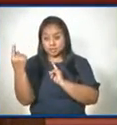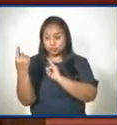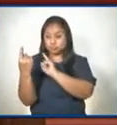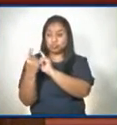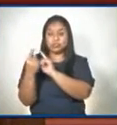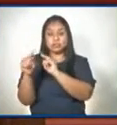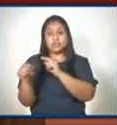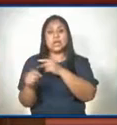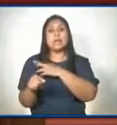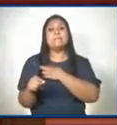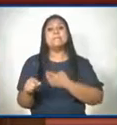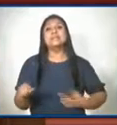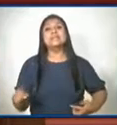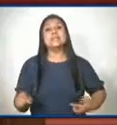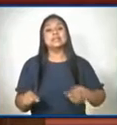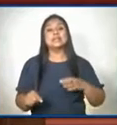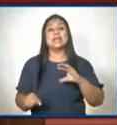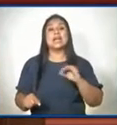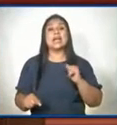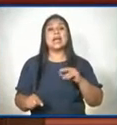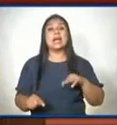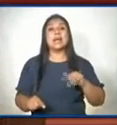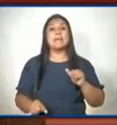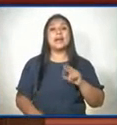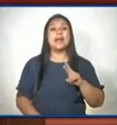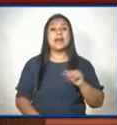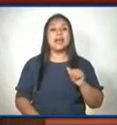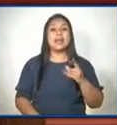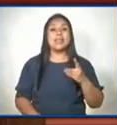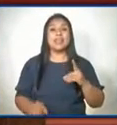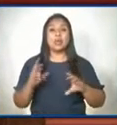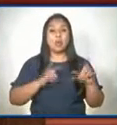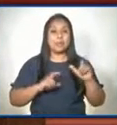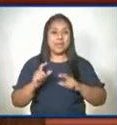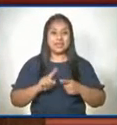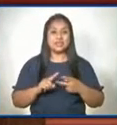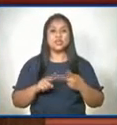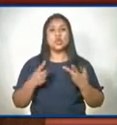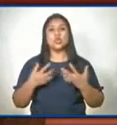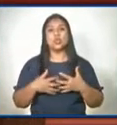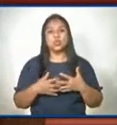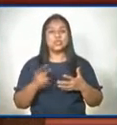presidentes de las cámaras, presidentes y directores de las cámaras, para